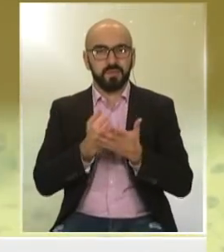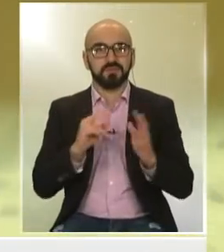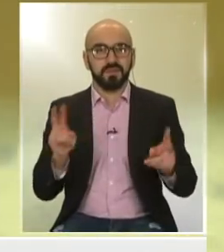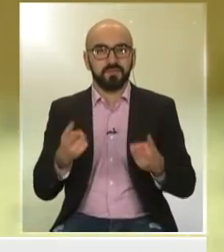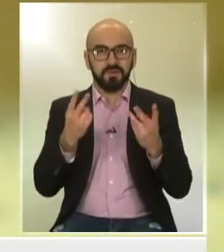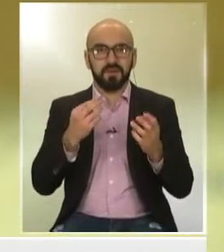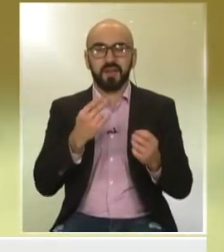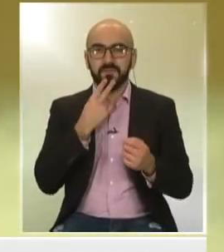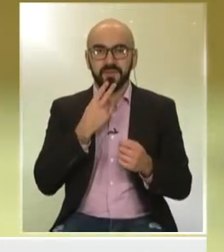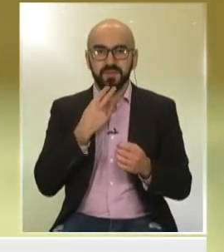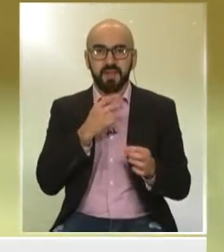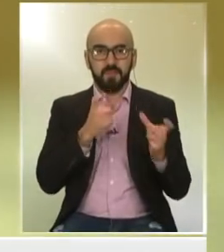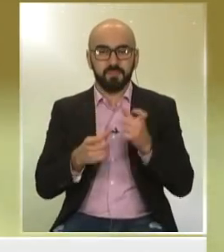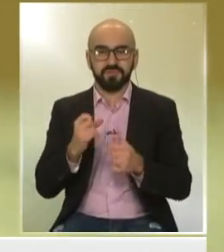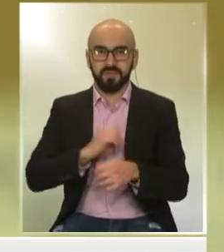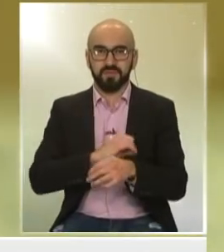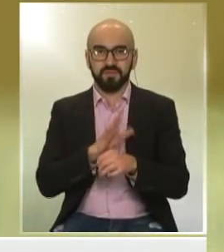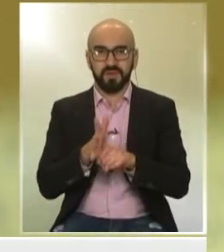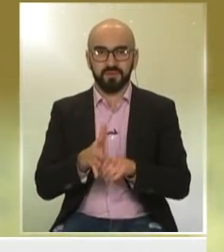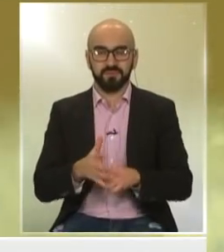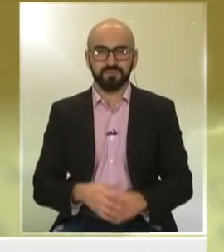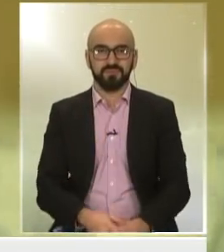los infectados por coronavirus.